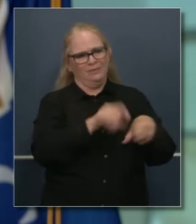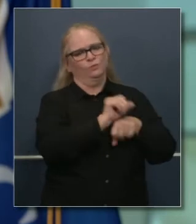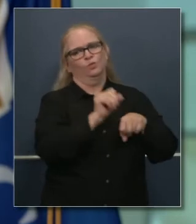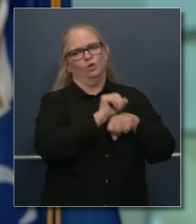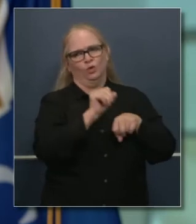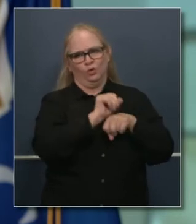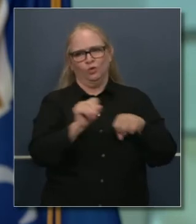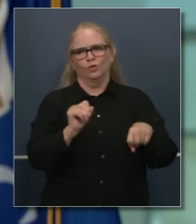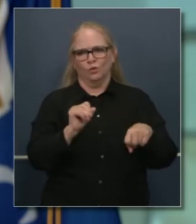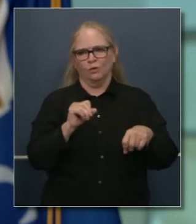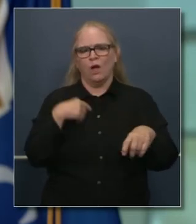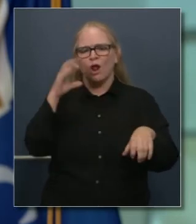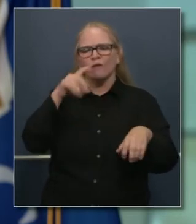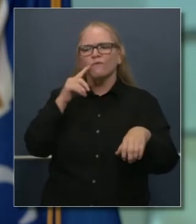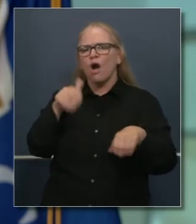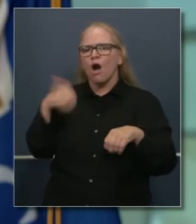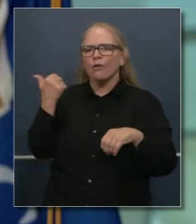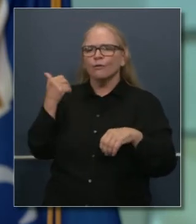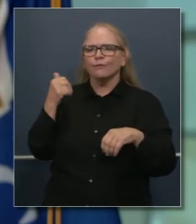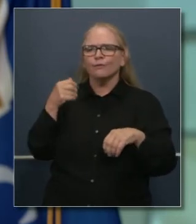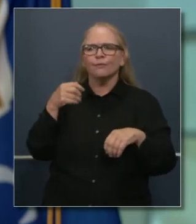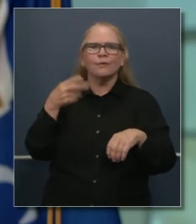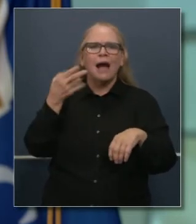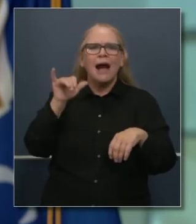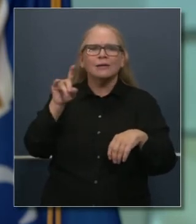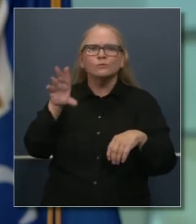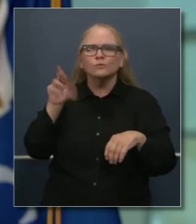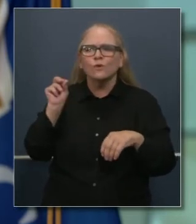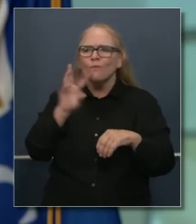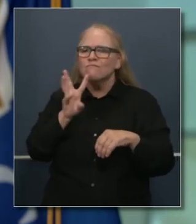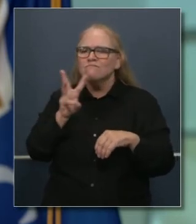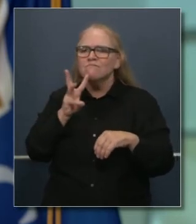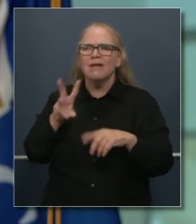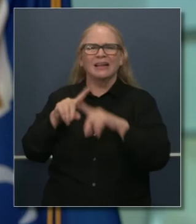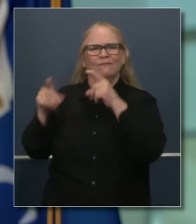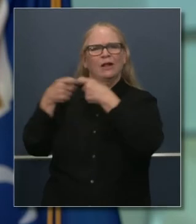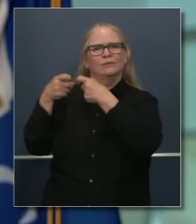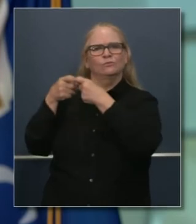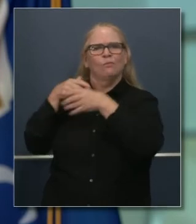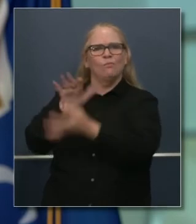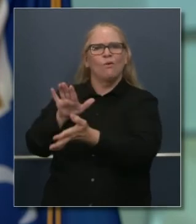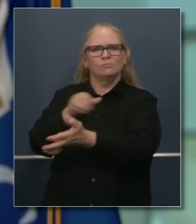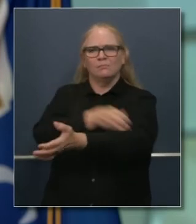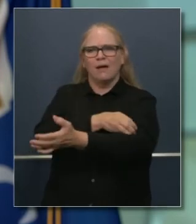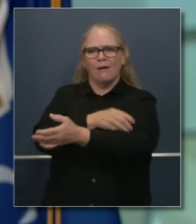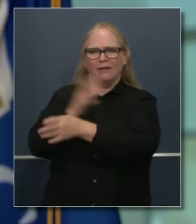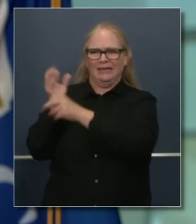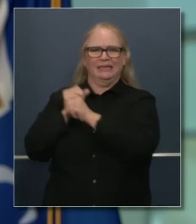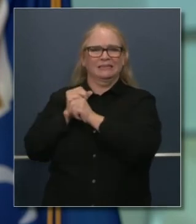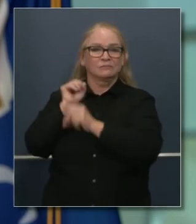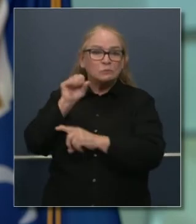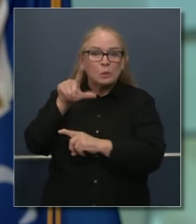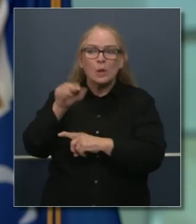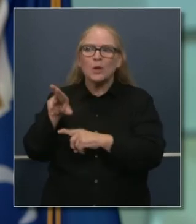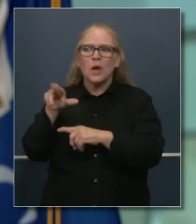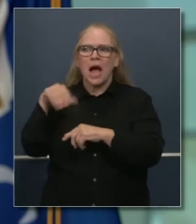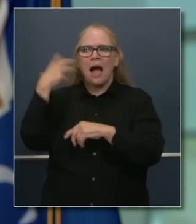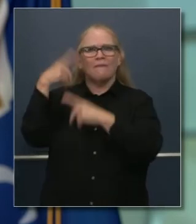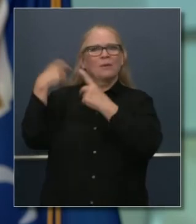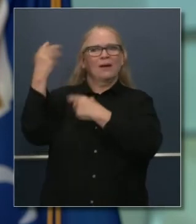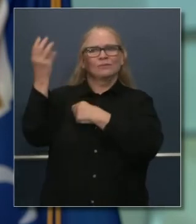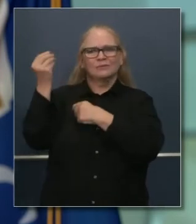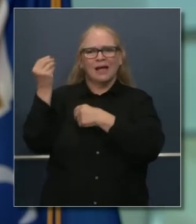queremos tener más plantas de pico más energía hidroeléctrica queremos mitigar exportación de energía